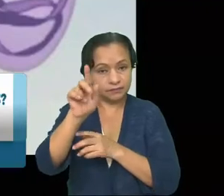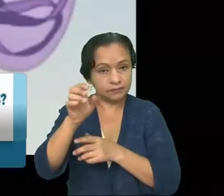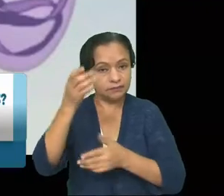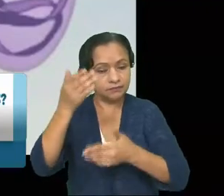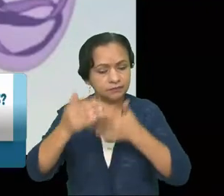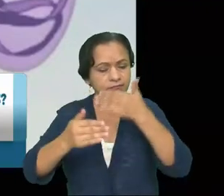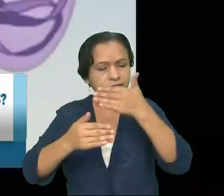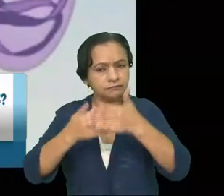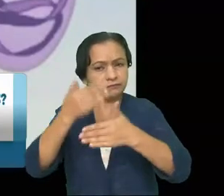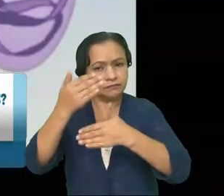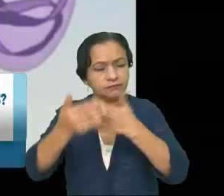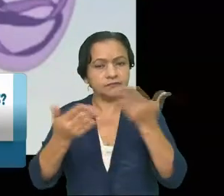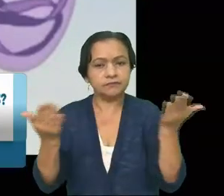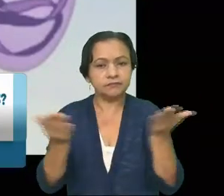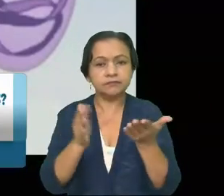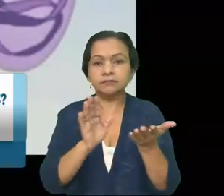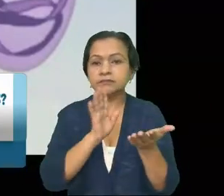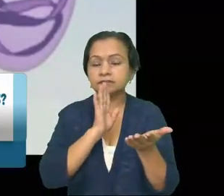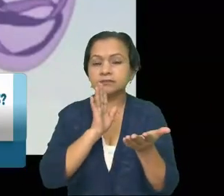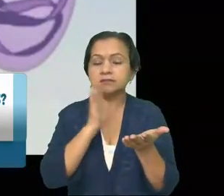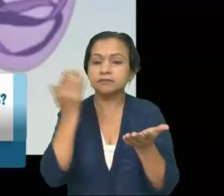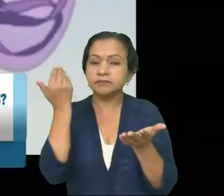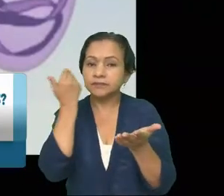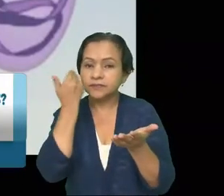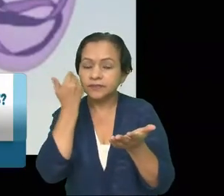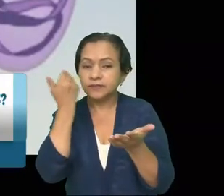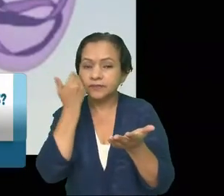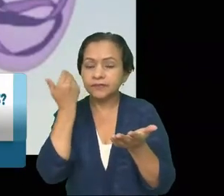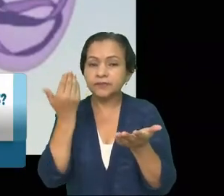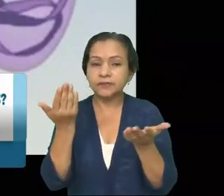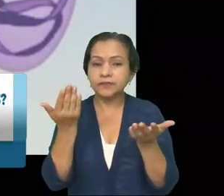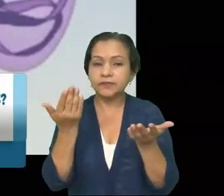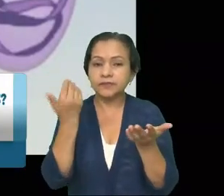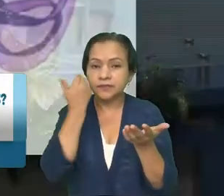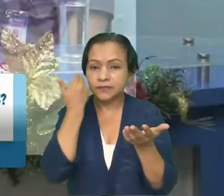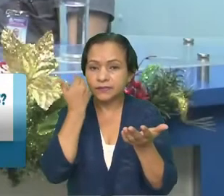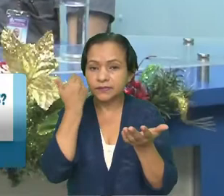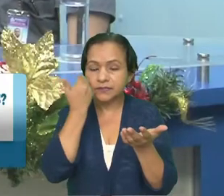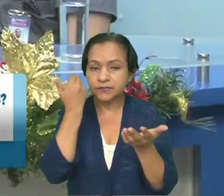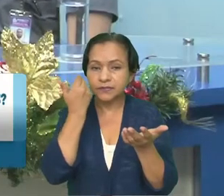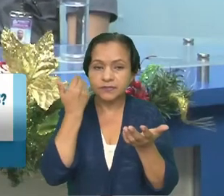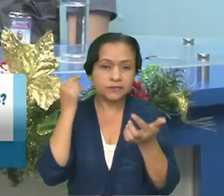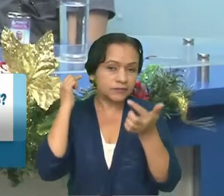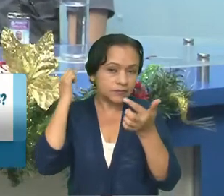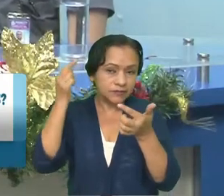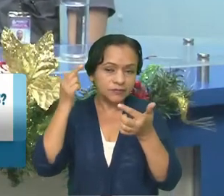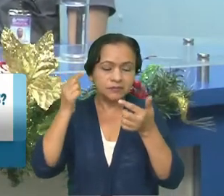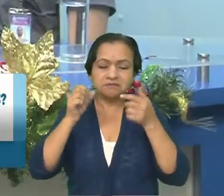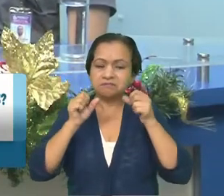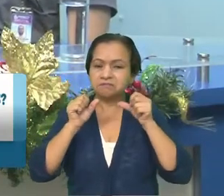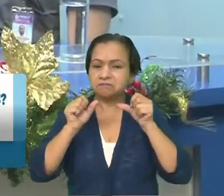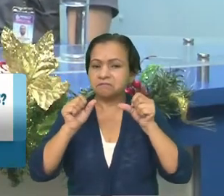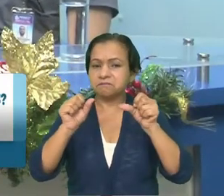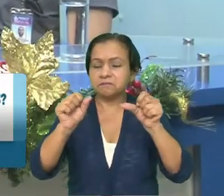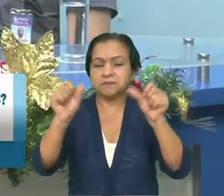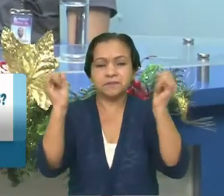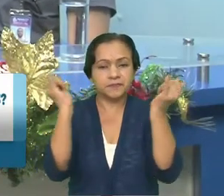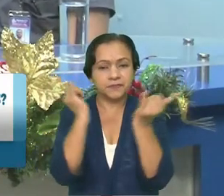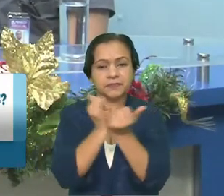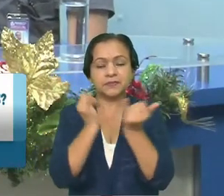Paula. Se habla que estas son enfermedades, las enfermedades desmielinizantes son enfermedades neurológicas crónicas,